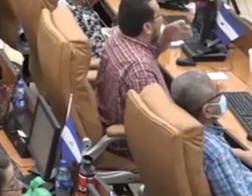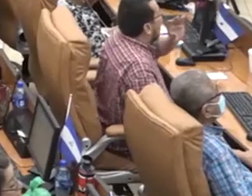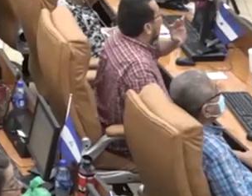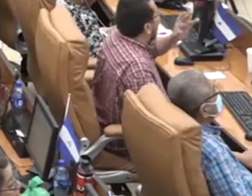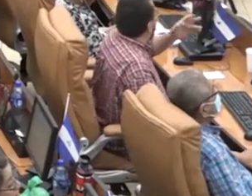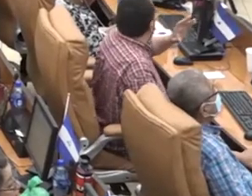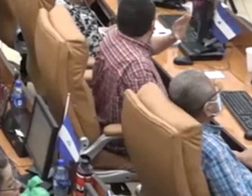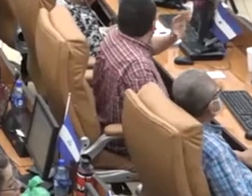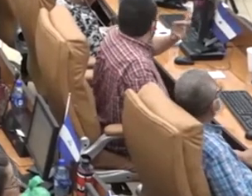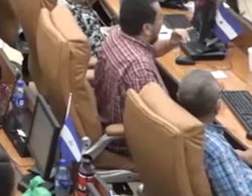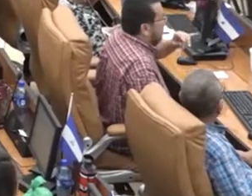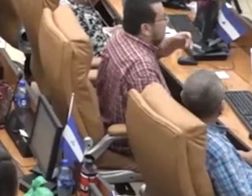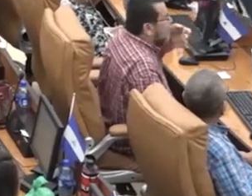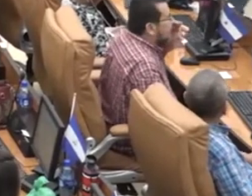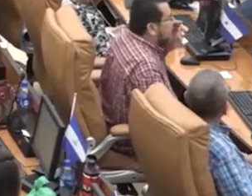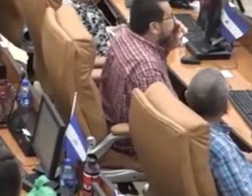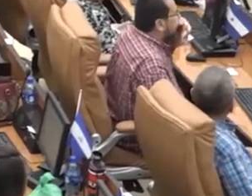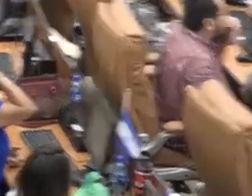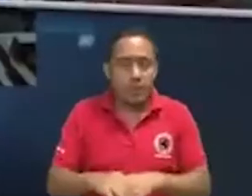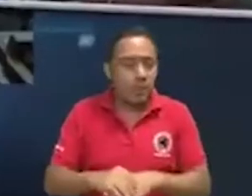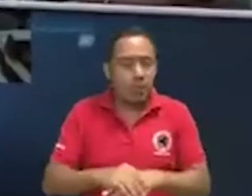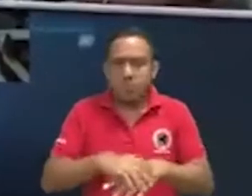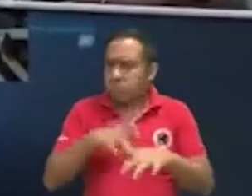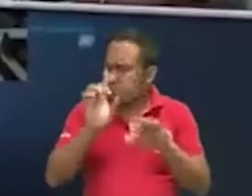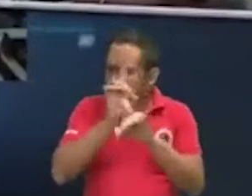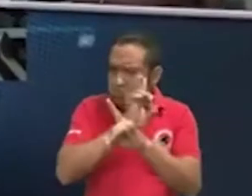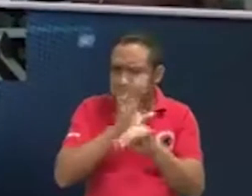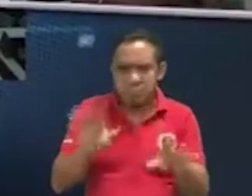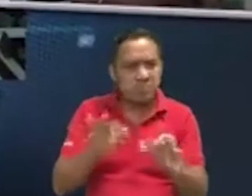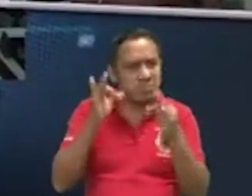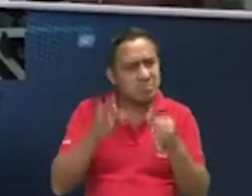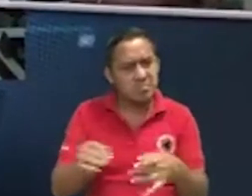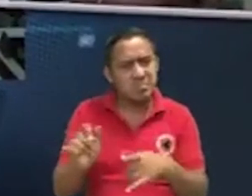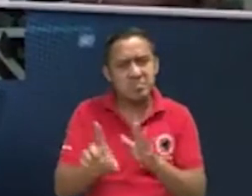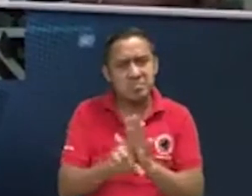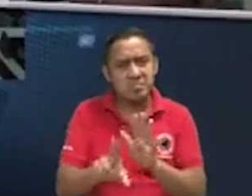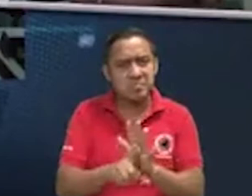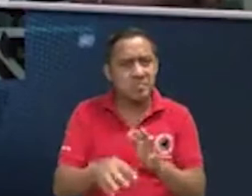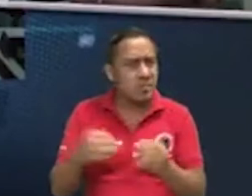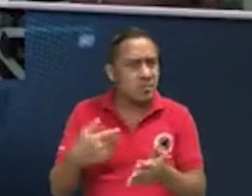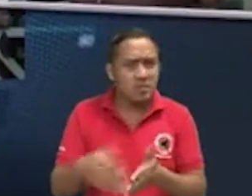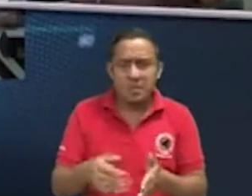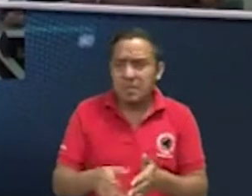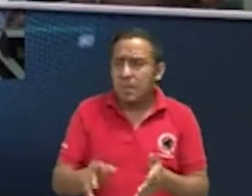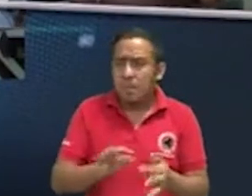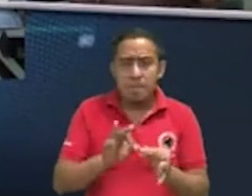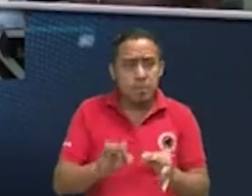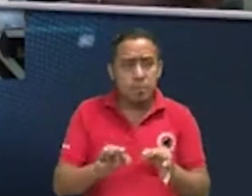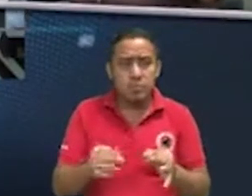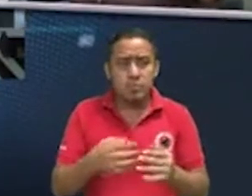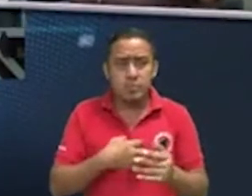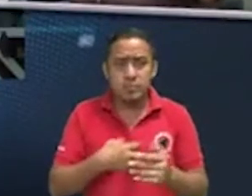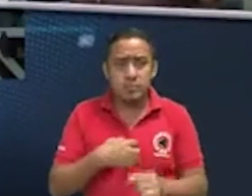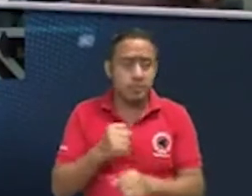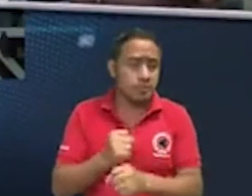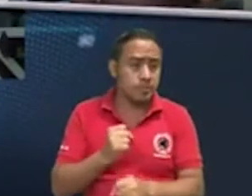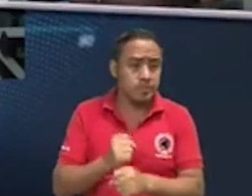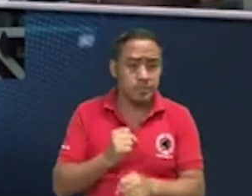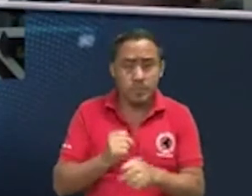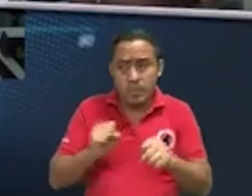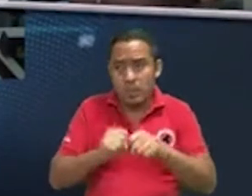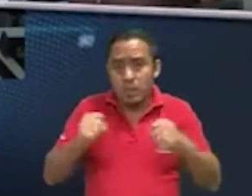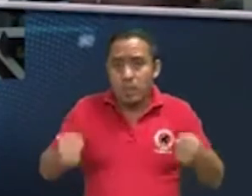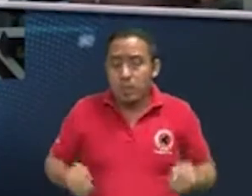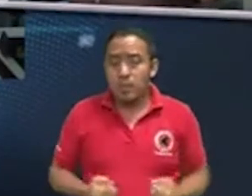financiera, ahí va a estar otra especialidad. Es una ley muy práctica, pues es una ley que determina prácticamente el quehacer de las